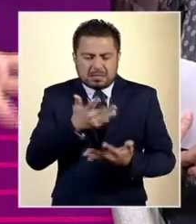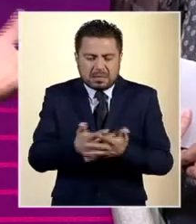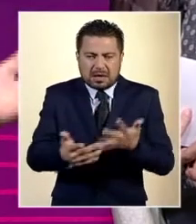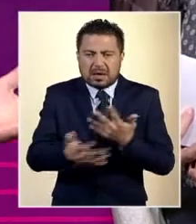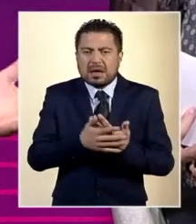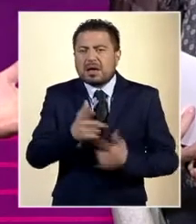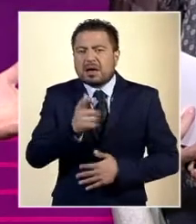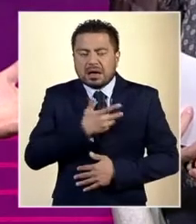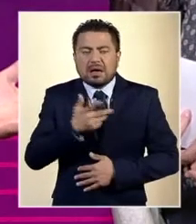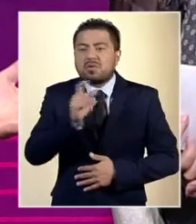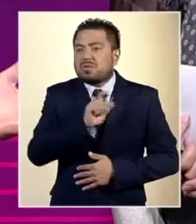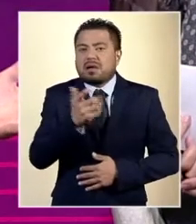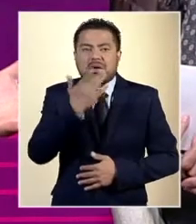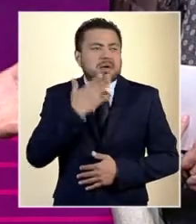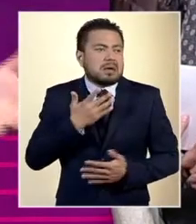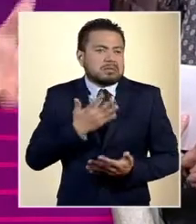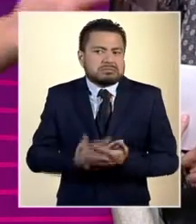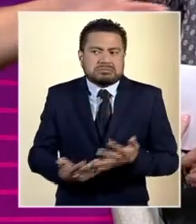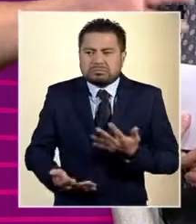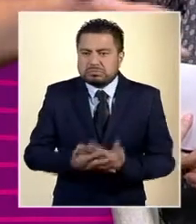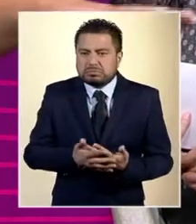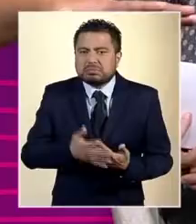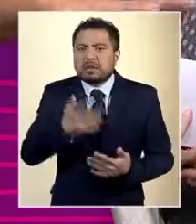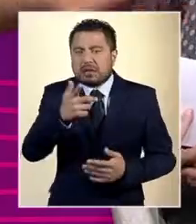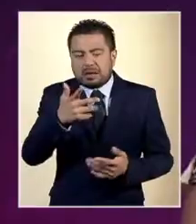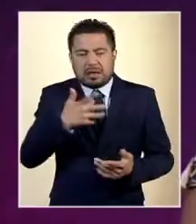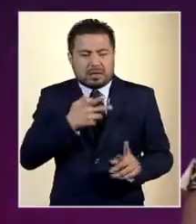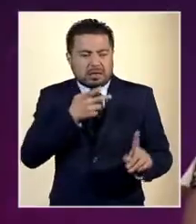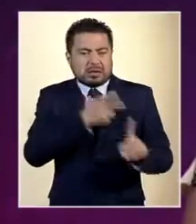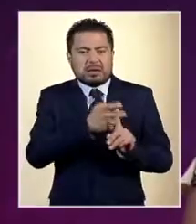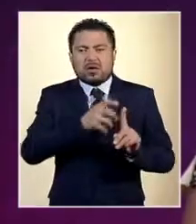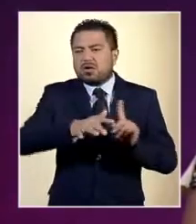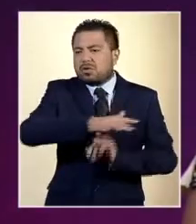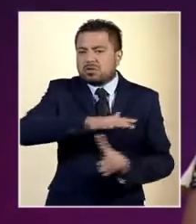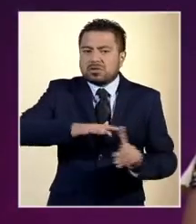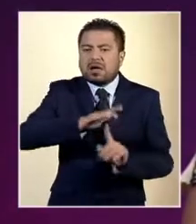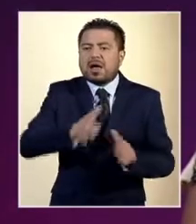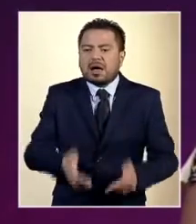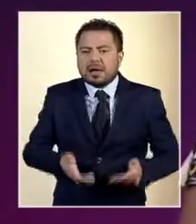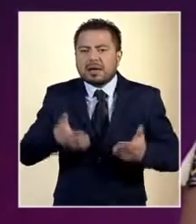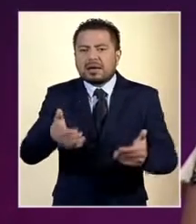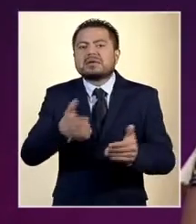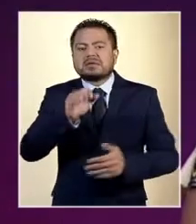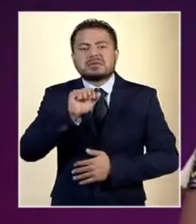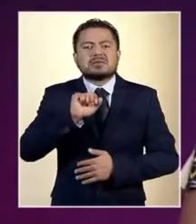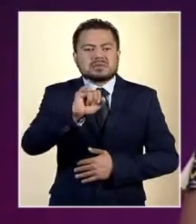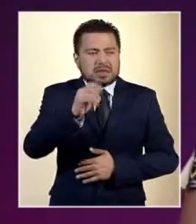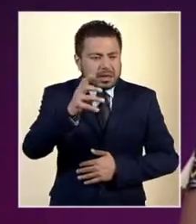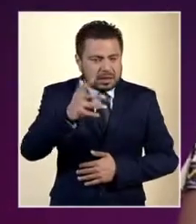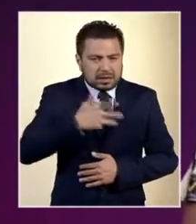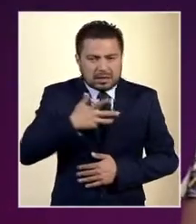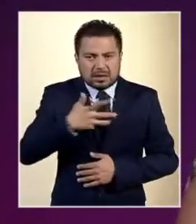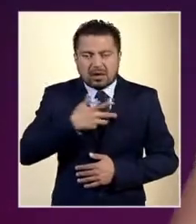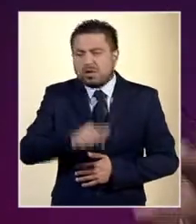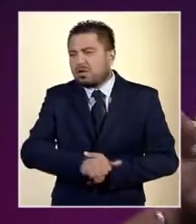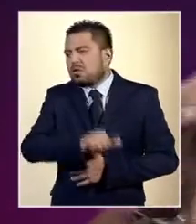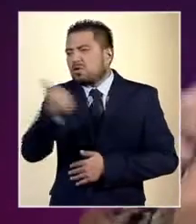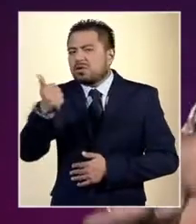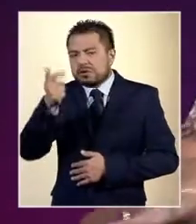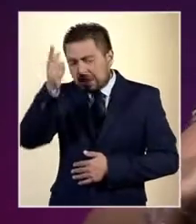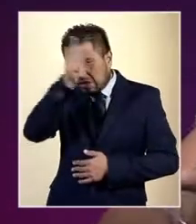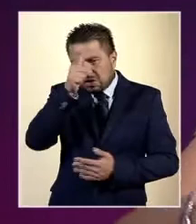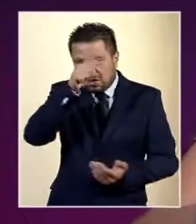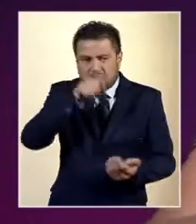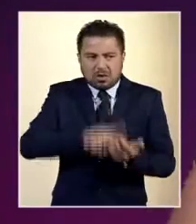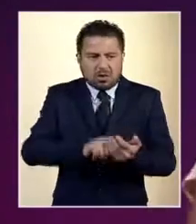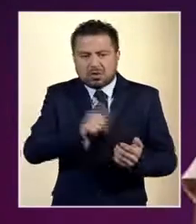mano. Cuando no lo tienes, bueno, está ahí el entorno de la calle, que sí que tiene otras lógicas